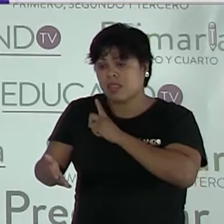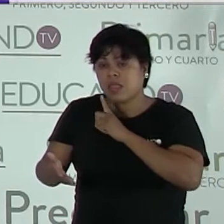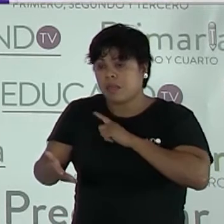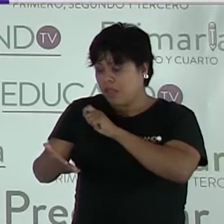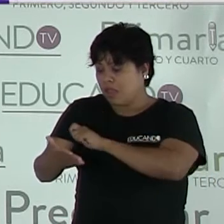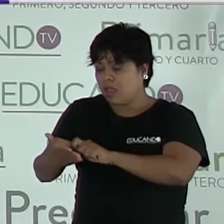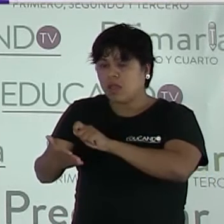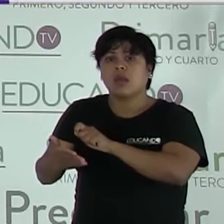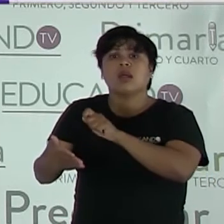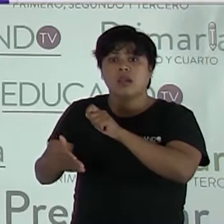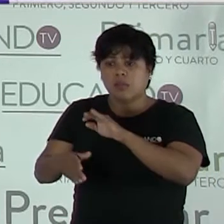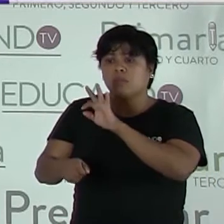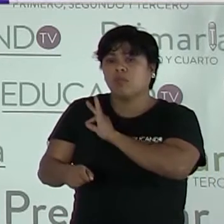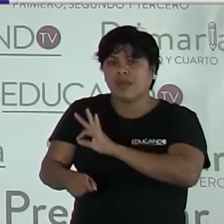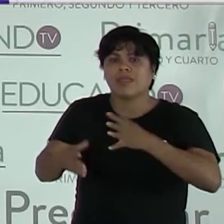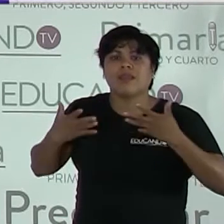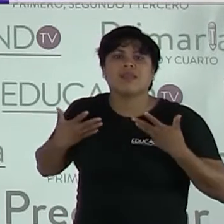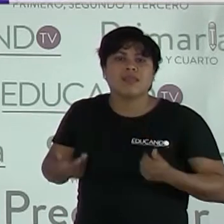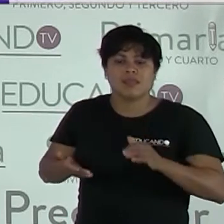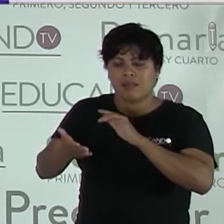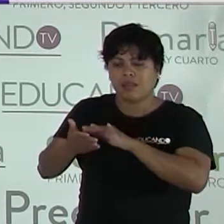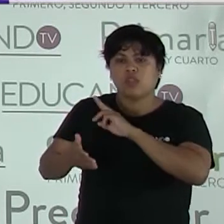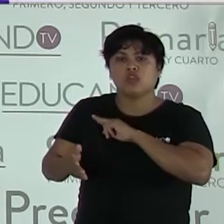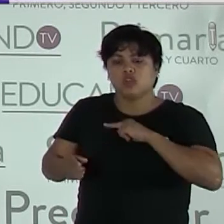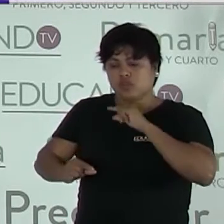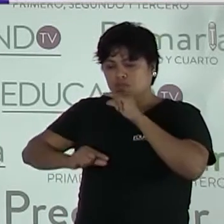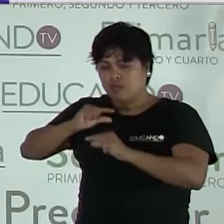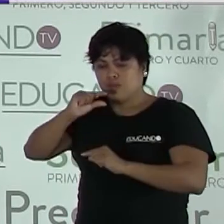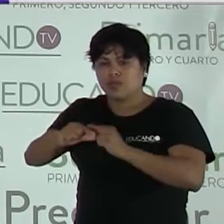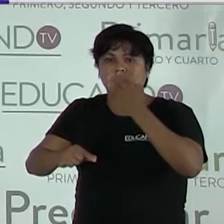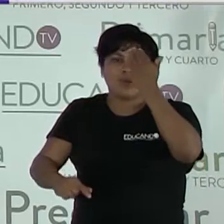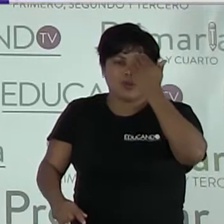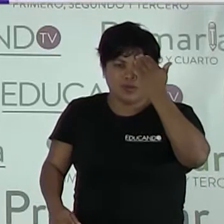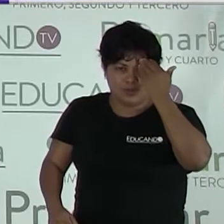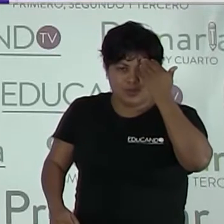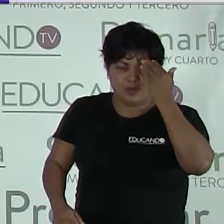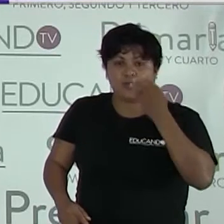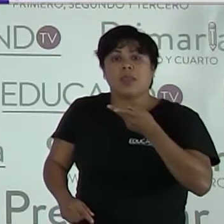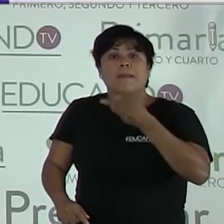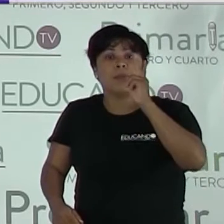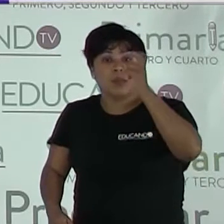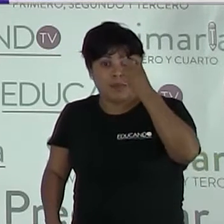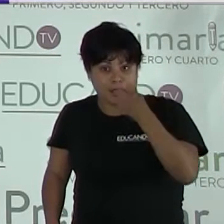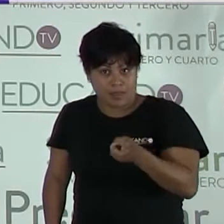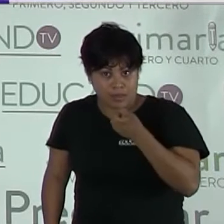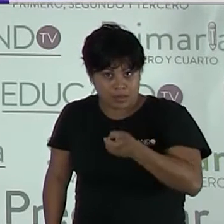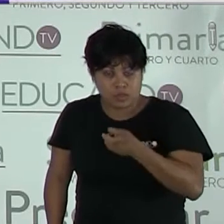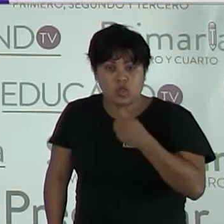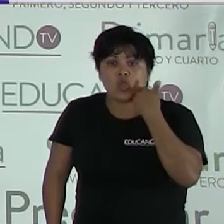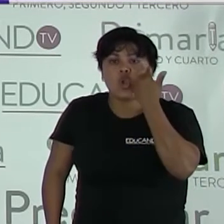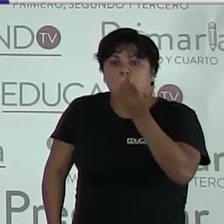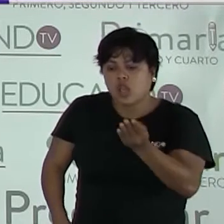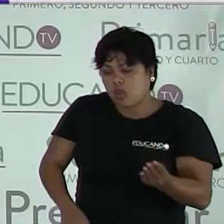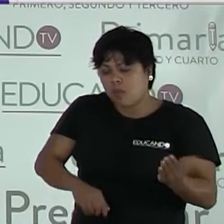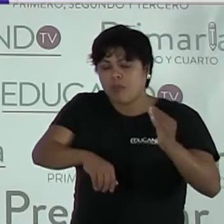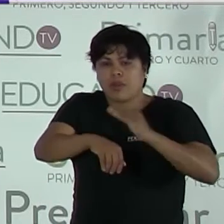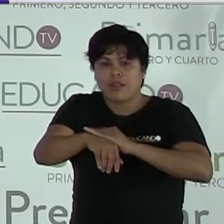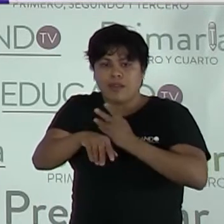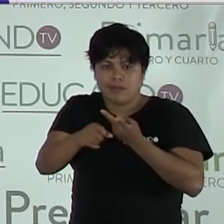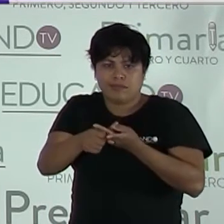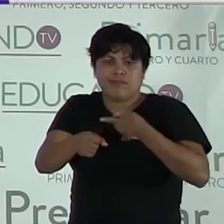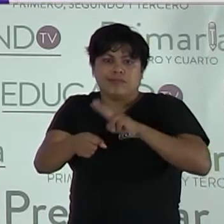una estructura en específica, la cual vamos a ir conociendo en un momento más. Pero para esto quiero